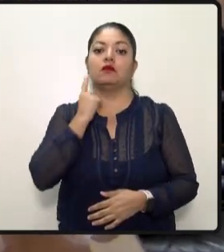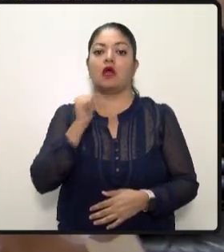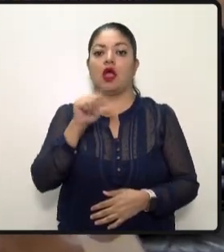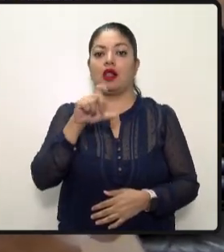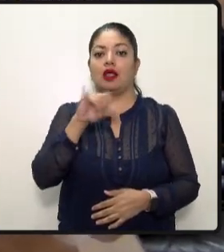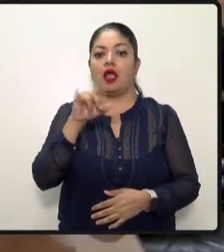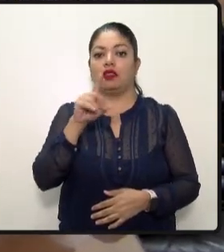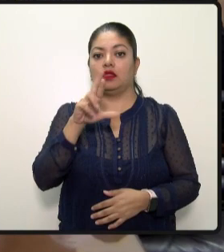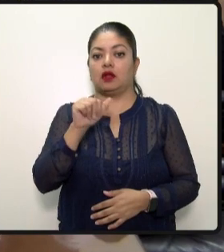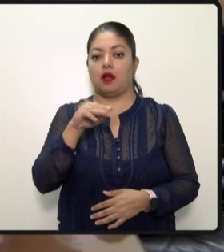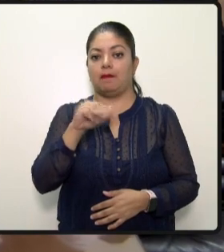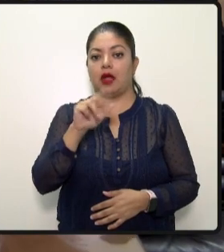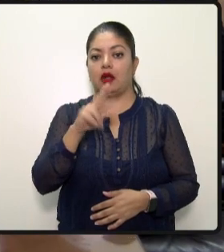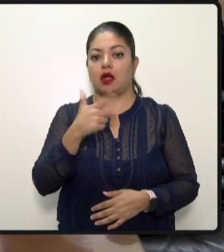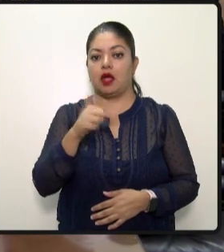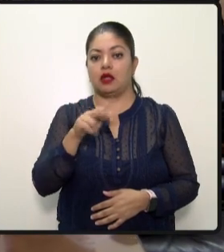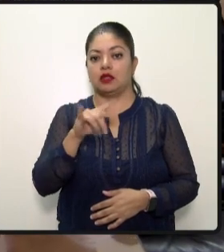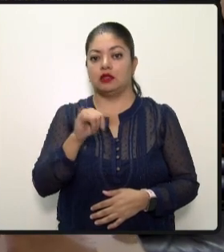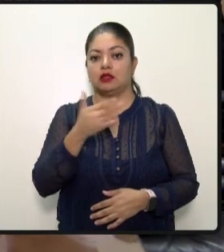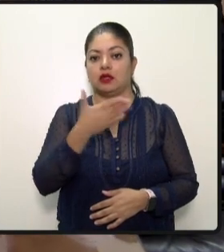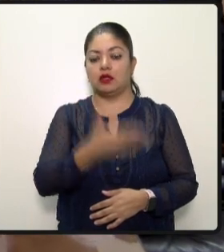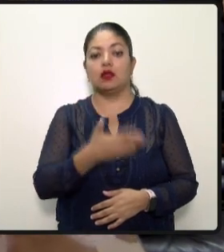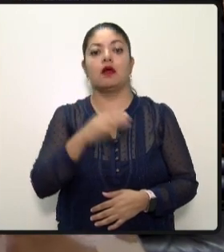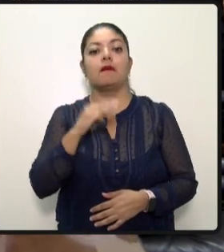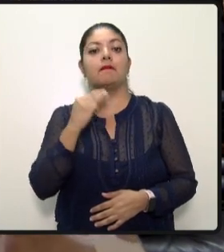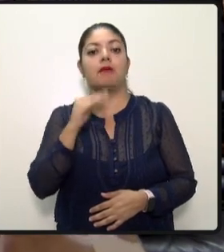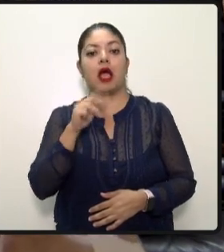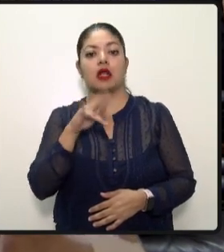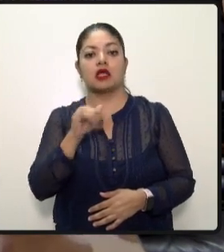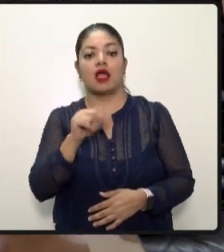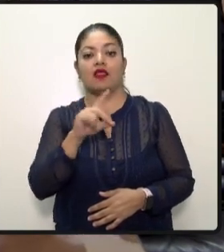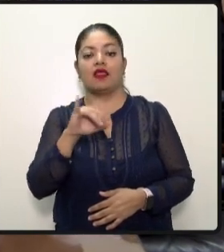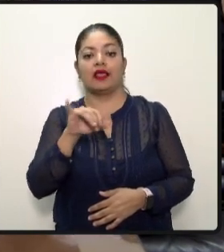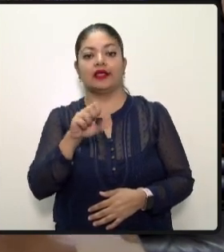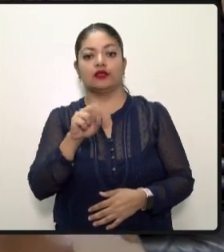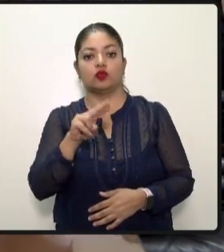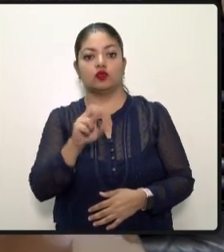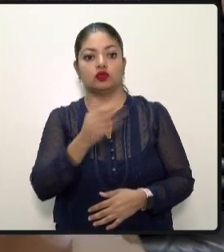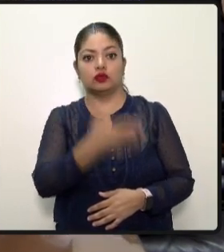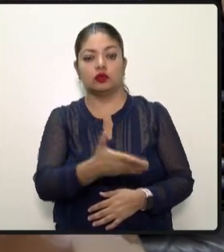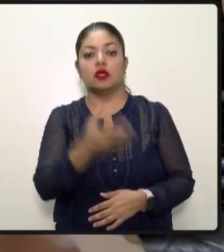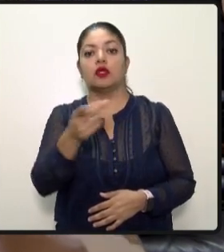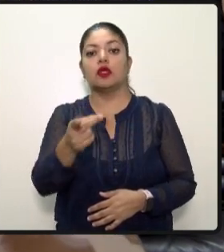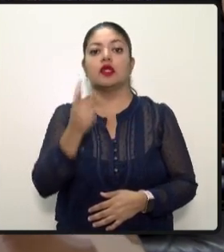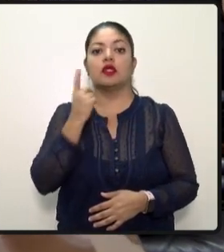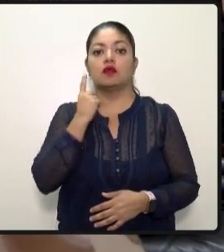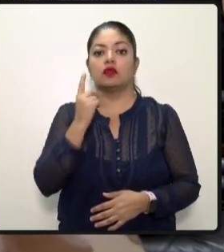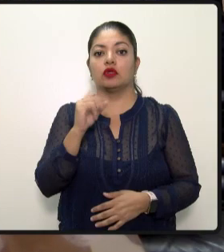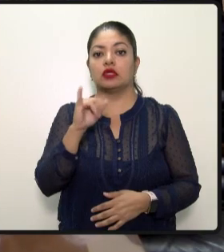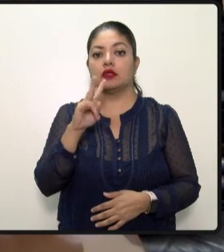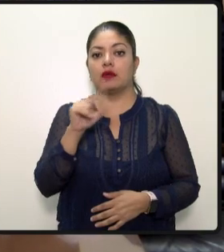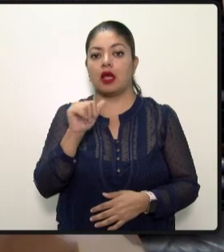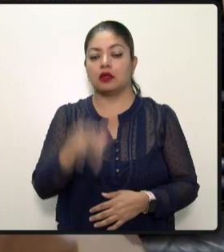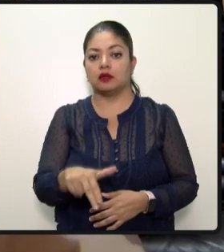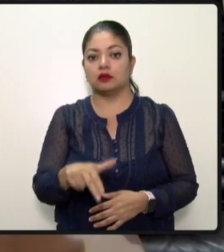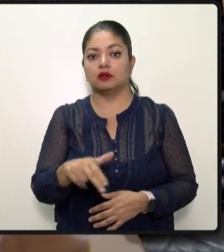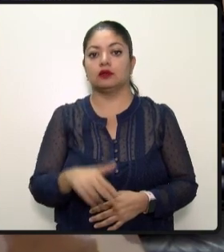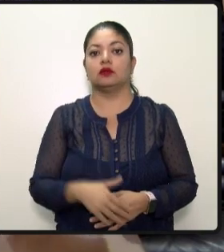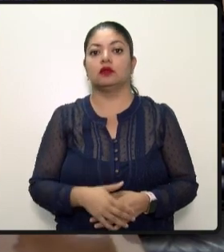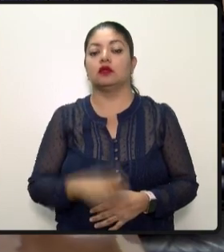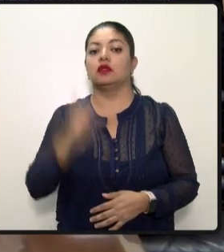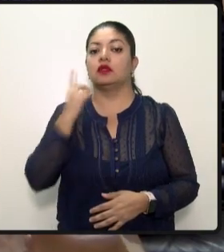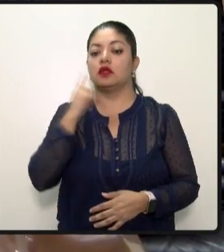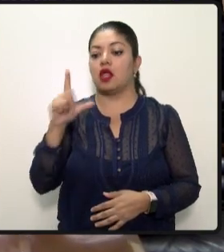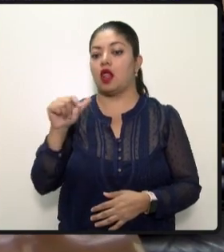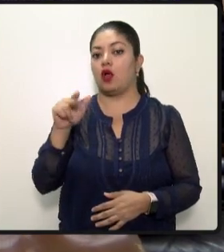Yadanz Valenzuela. Presente. Diputada María de Jesús Padilla Romo. Presente. Diputado Eduardo Ron Ramos. Presente. Diputada